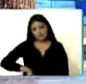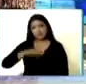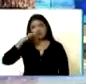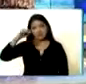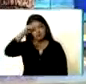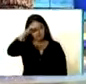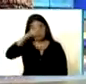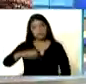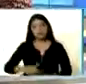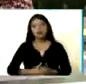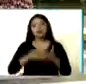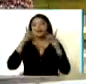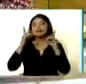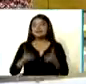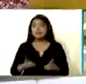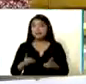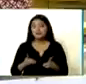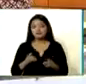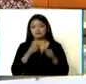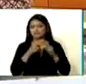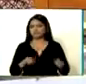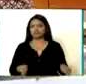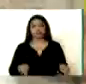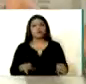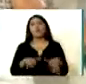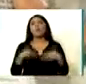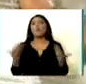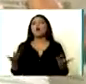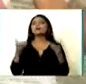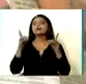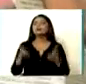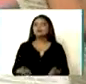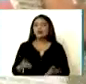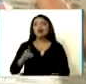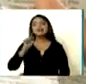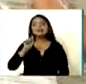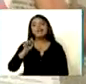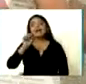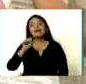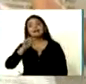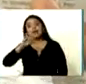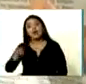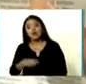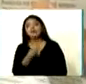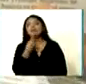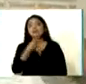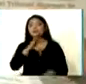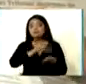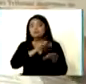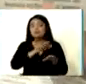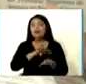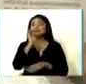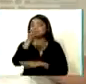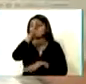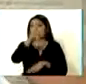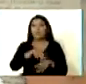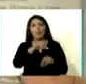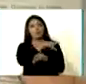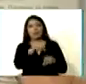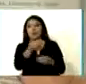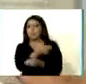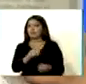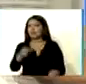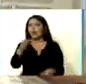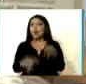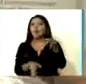Maduro Moros. Decisión es totalmente nula. ¿Cuál decisión? La del TSJ de decirle a la Asamblea Nacional, señores, ustedes no pueden hacer un juicio